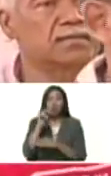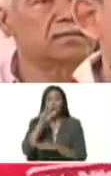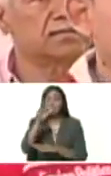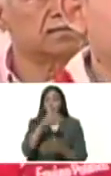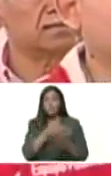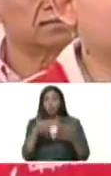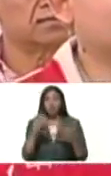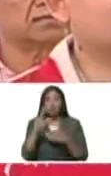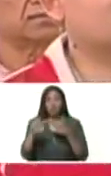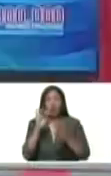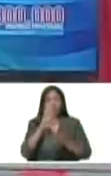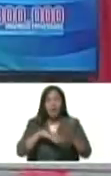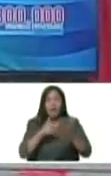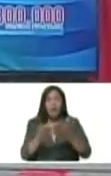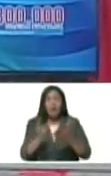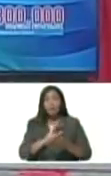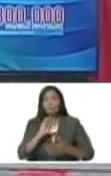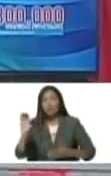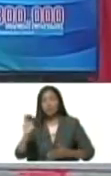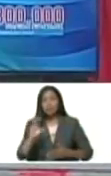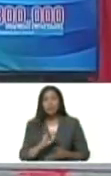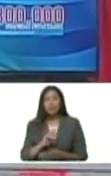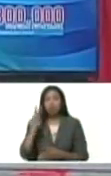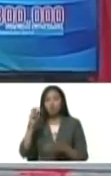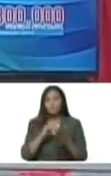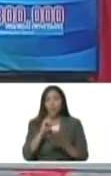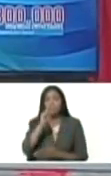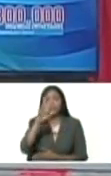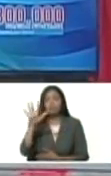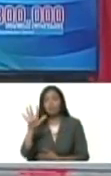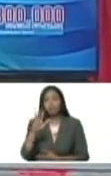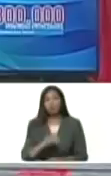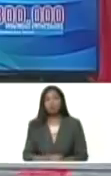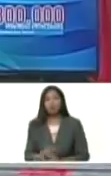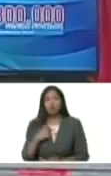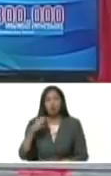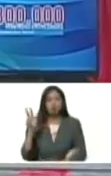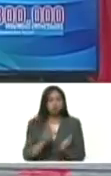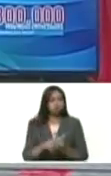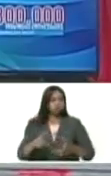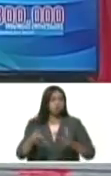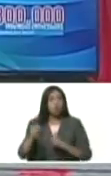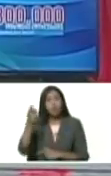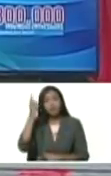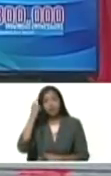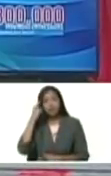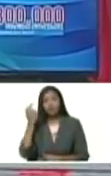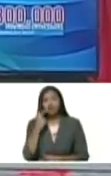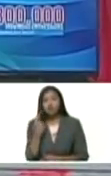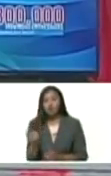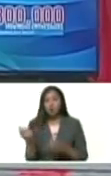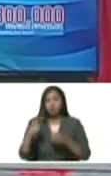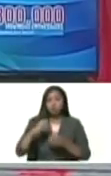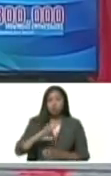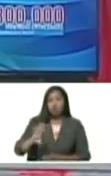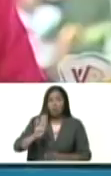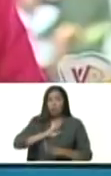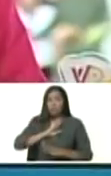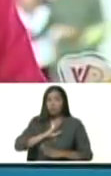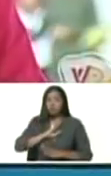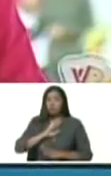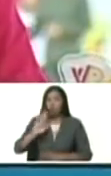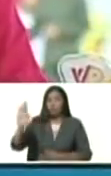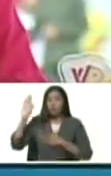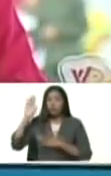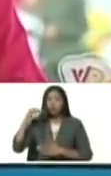vamos al plan de la patria 2025, que lo voy a cumplir. Ustedes saben que cuando yo asumo un compromiso, lo